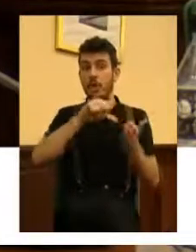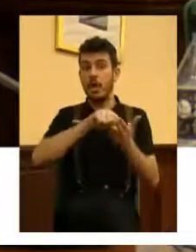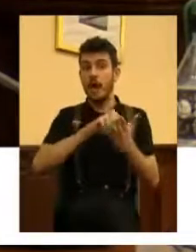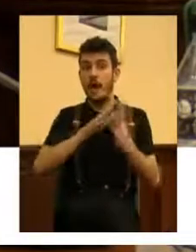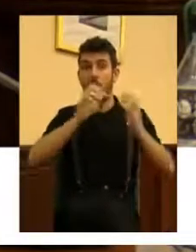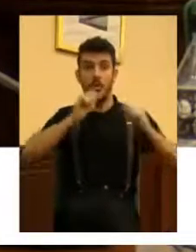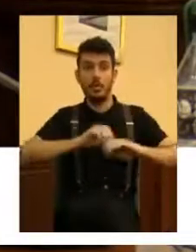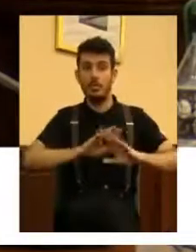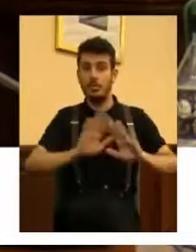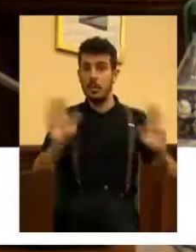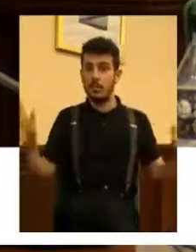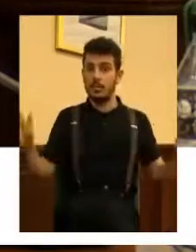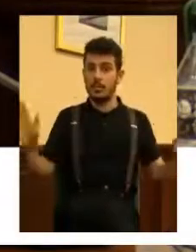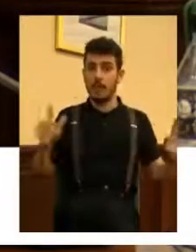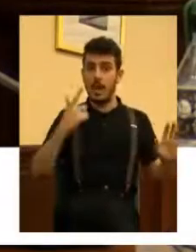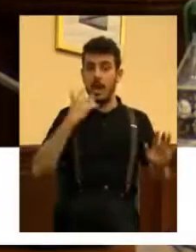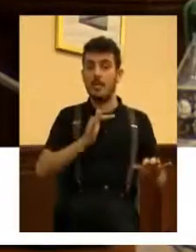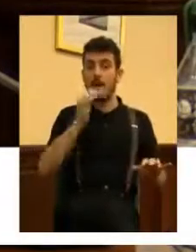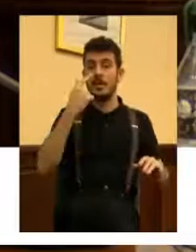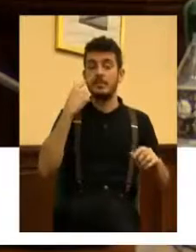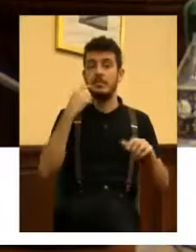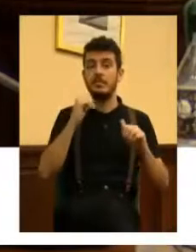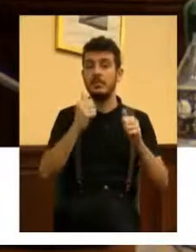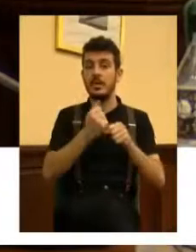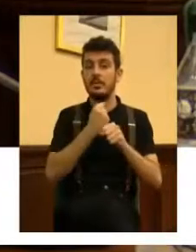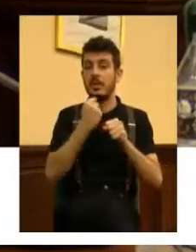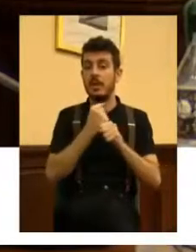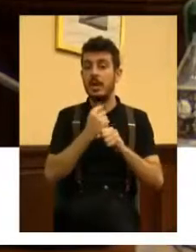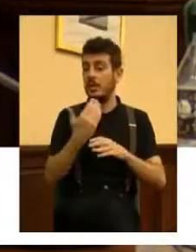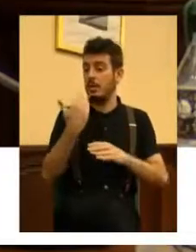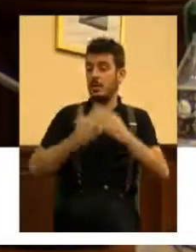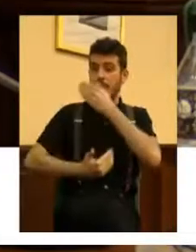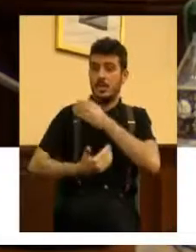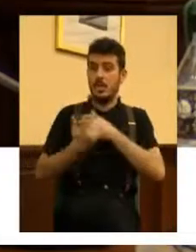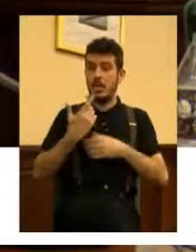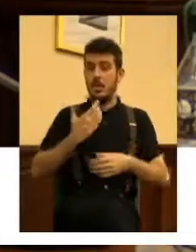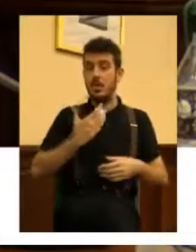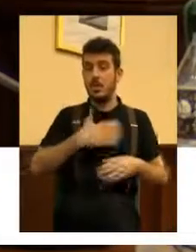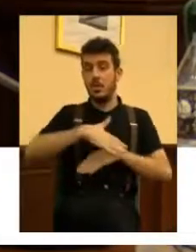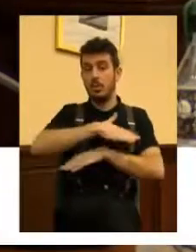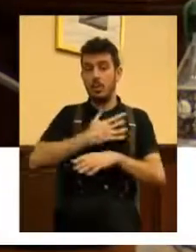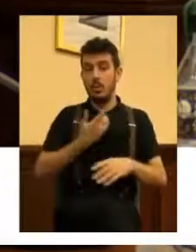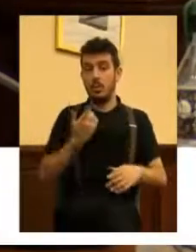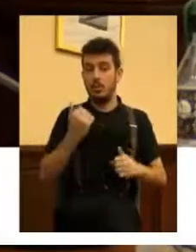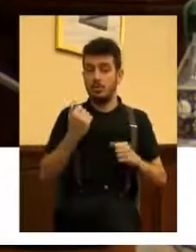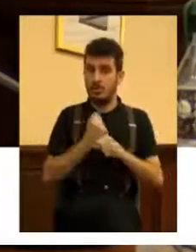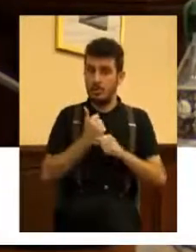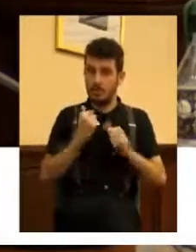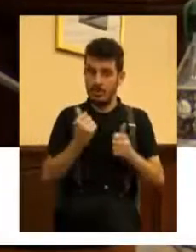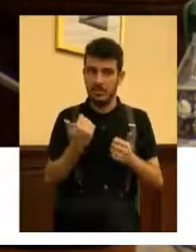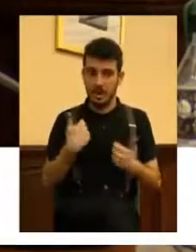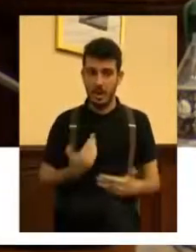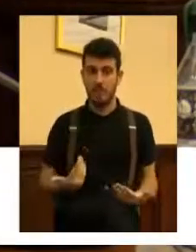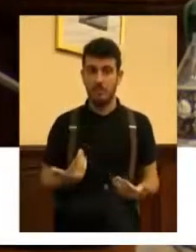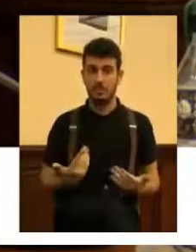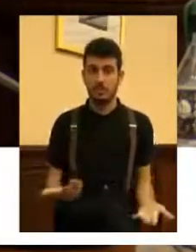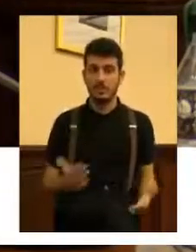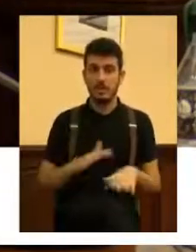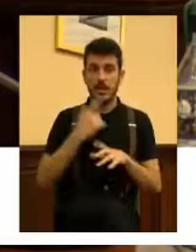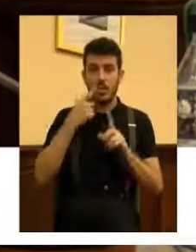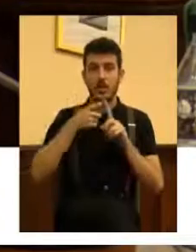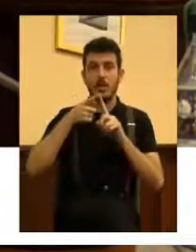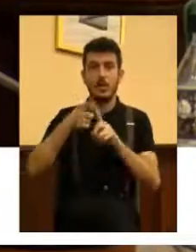un modelo de ciudad en el que además empezamos a trabajar conjuntamente ya en el mandato pasado y que, por tanto, para poder